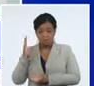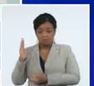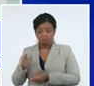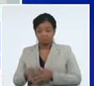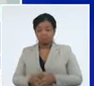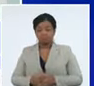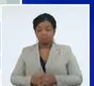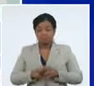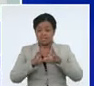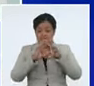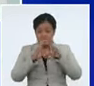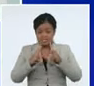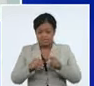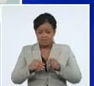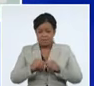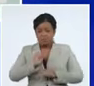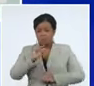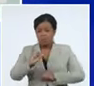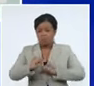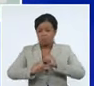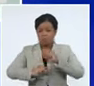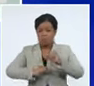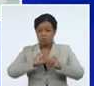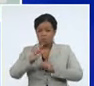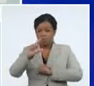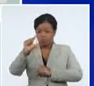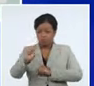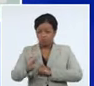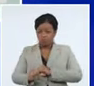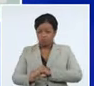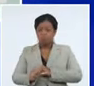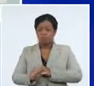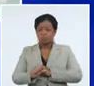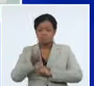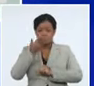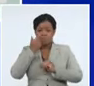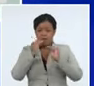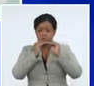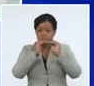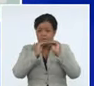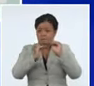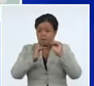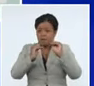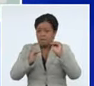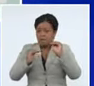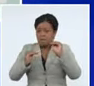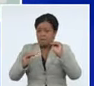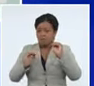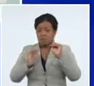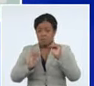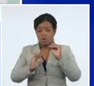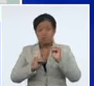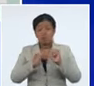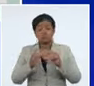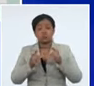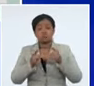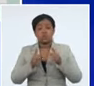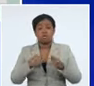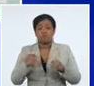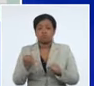cifra que va disminuyendo. Fíjense que es como una escalera que va bajando por suerte y por el trabajo que se